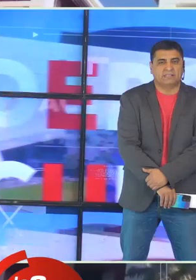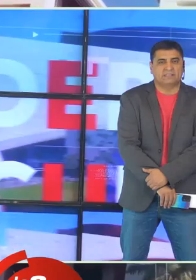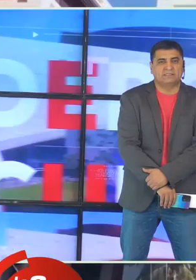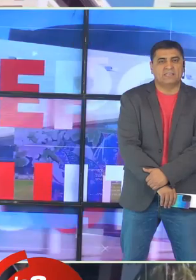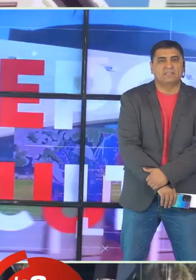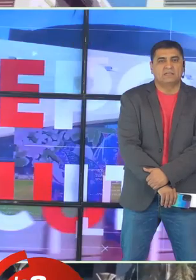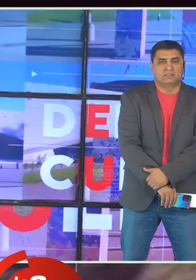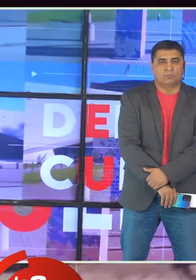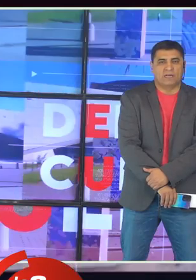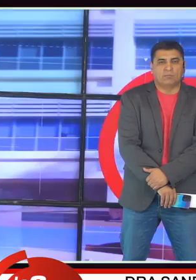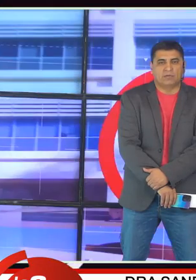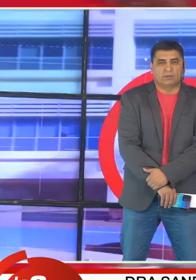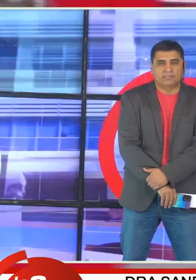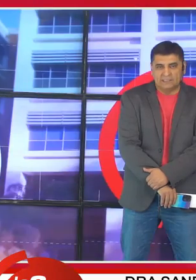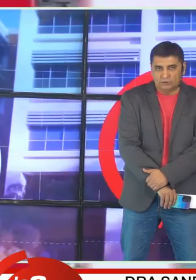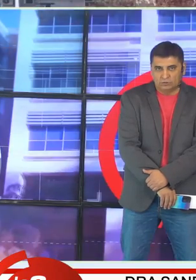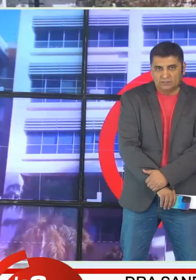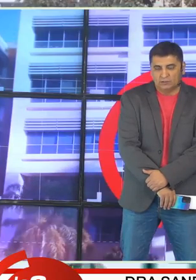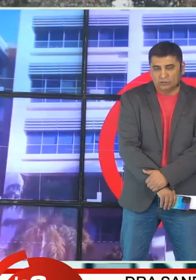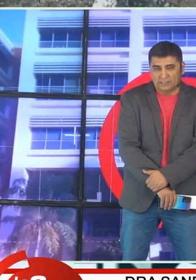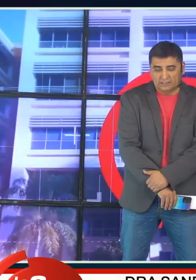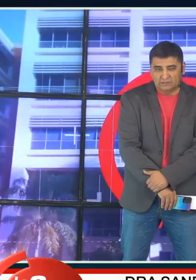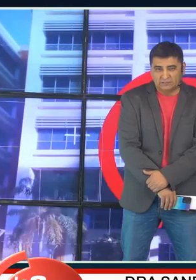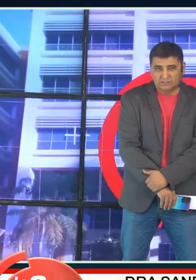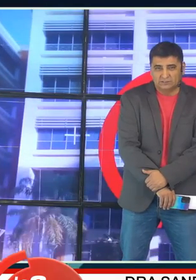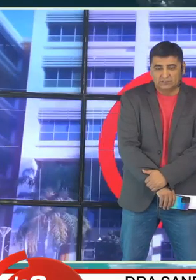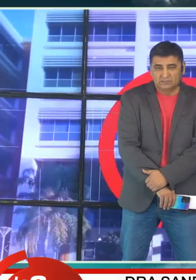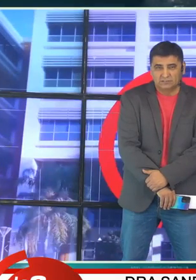que se van a realizar para prevenir y diagnosticar?